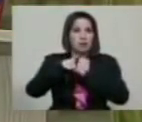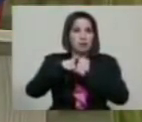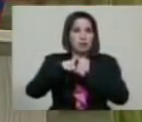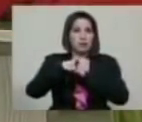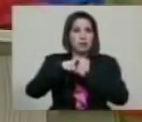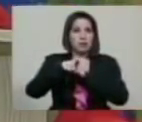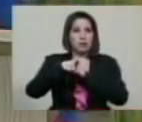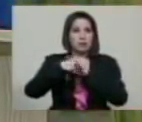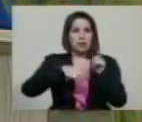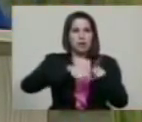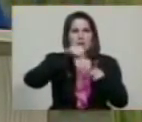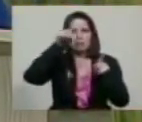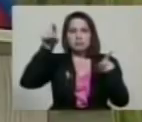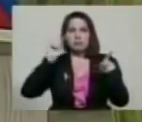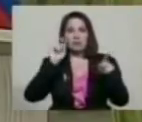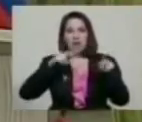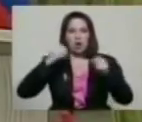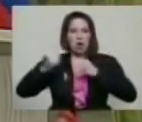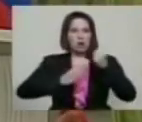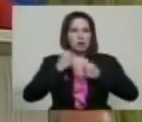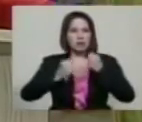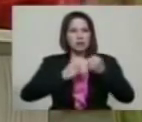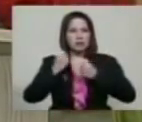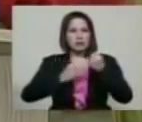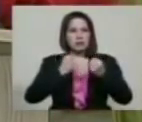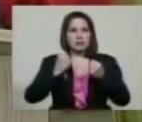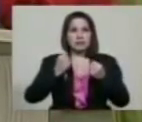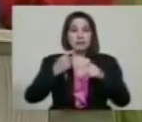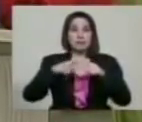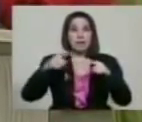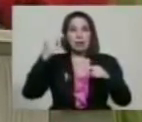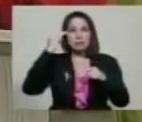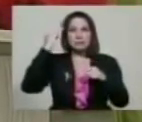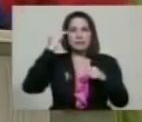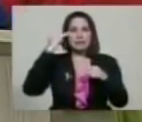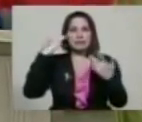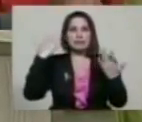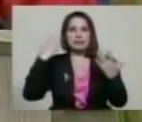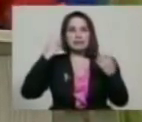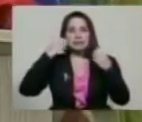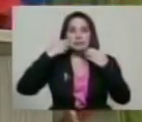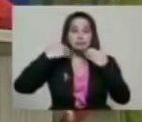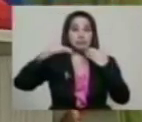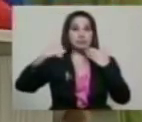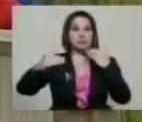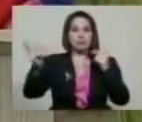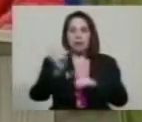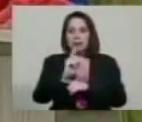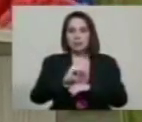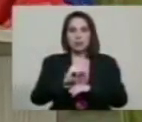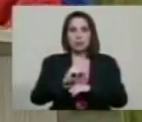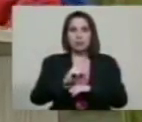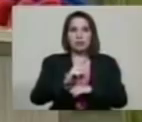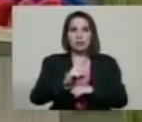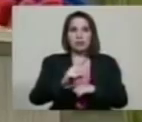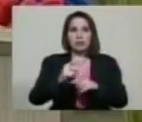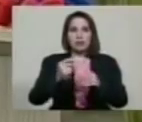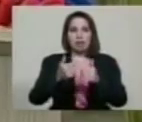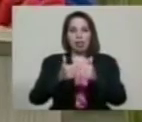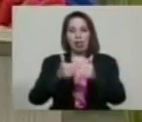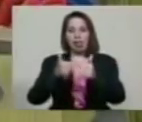la portería ahí de frente, y voy corriendo, pero mi mente iba volando y el cuerpo se quedó